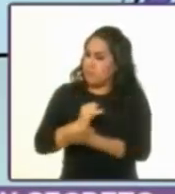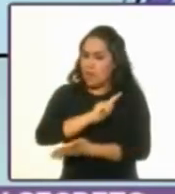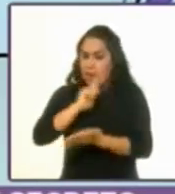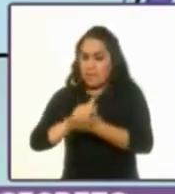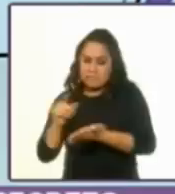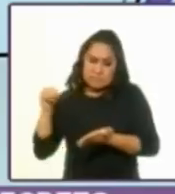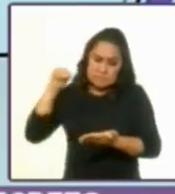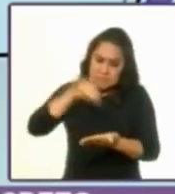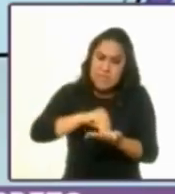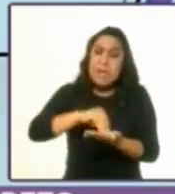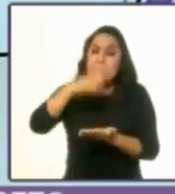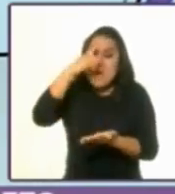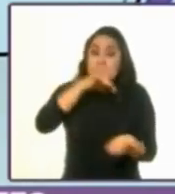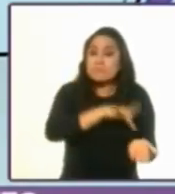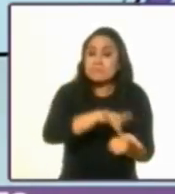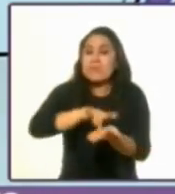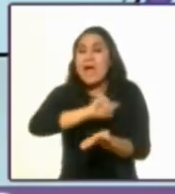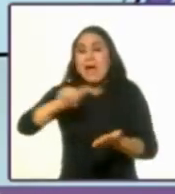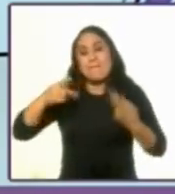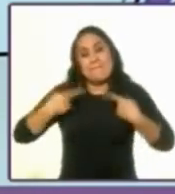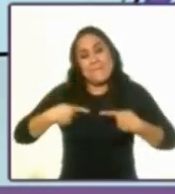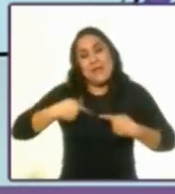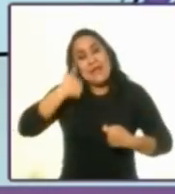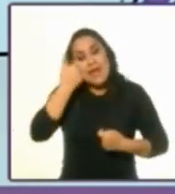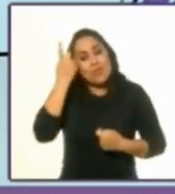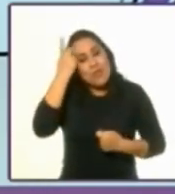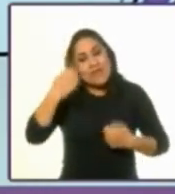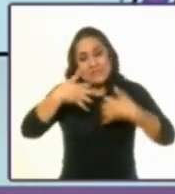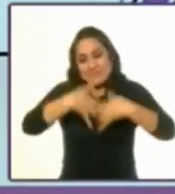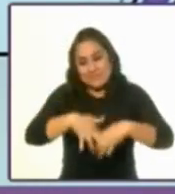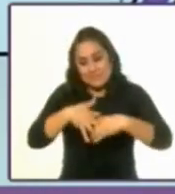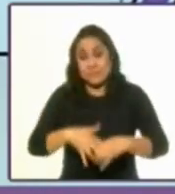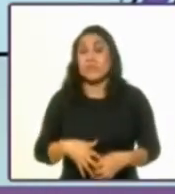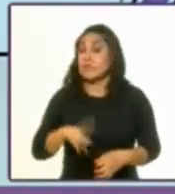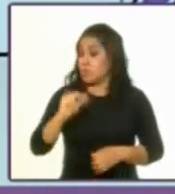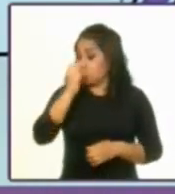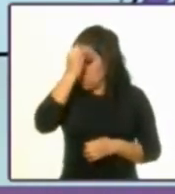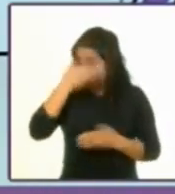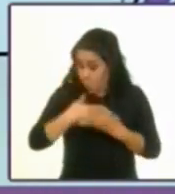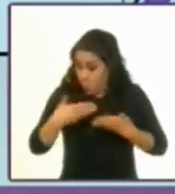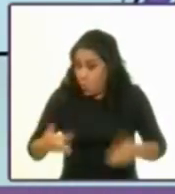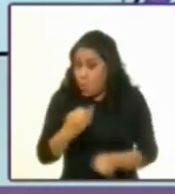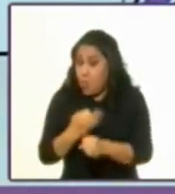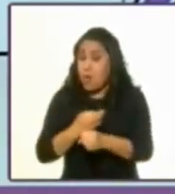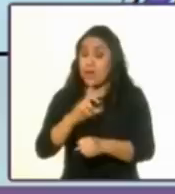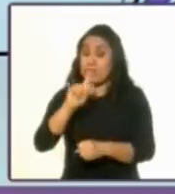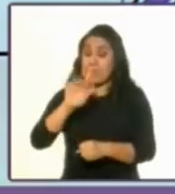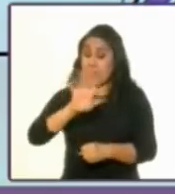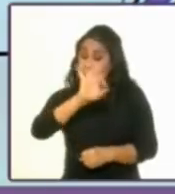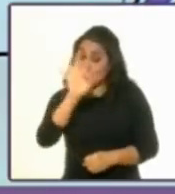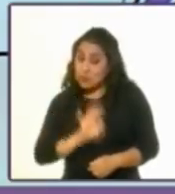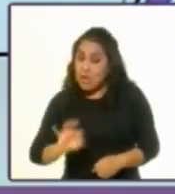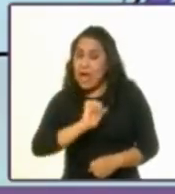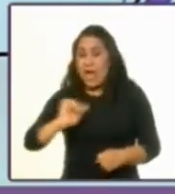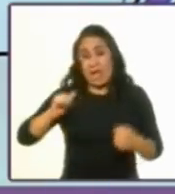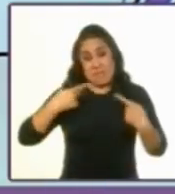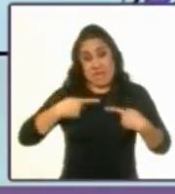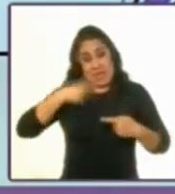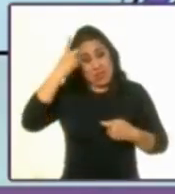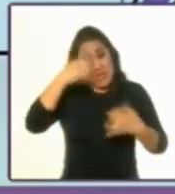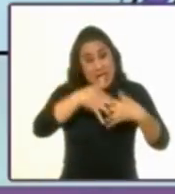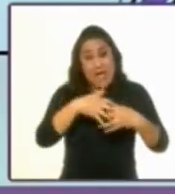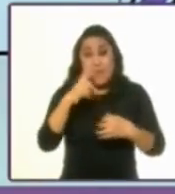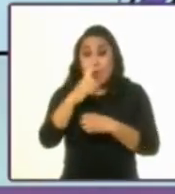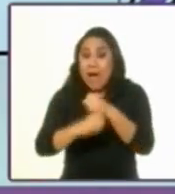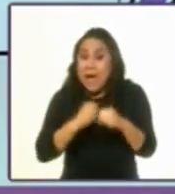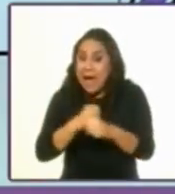apoyar a los emprendedores no olvidemos que hoy el 75% de los emprendedores cierran sus negocios luego del segundo